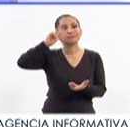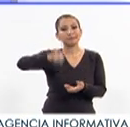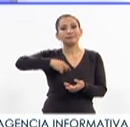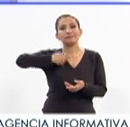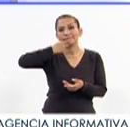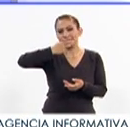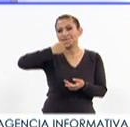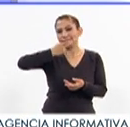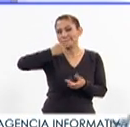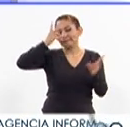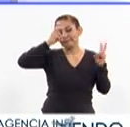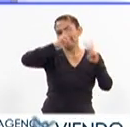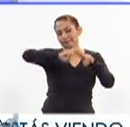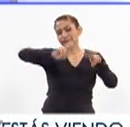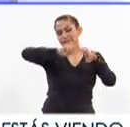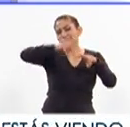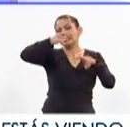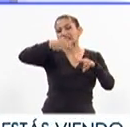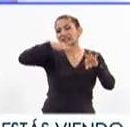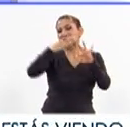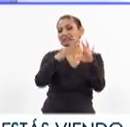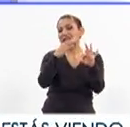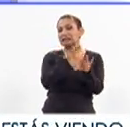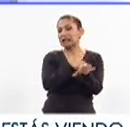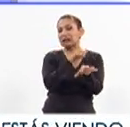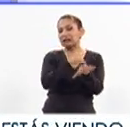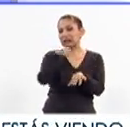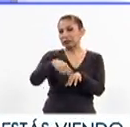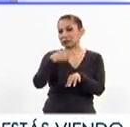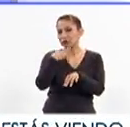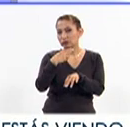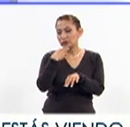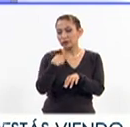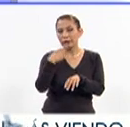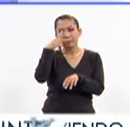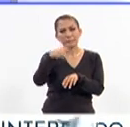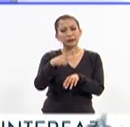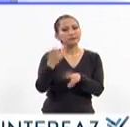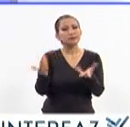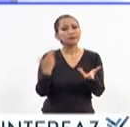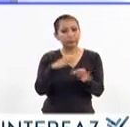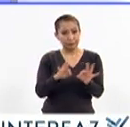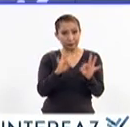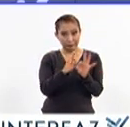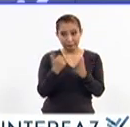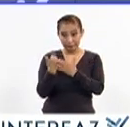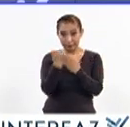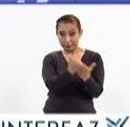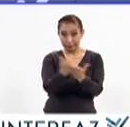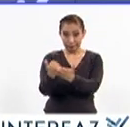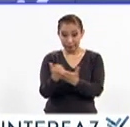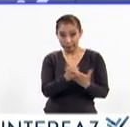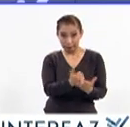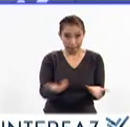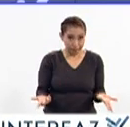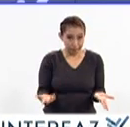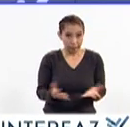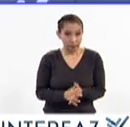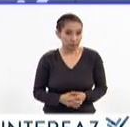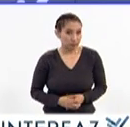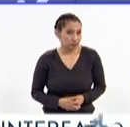Nacional, con quienes seguiremos analizando el tema de la eficiencia energética en nuestro país. Maestro, es fundamental también la cooperación. Yo creo